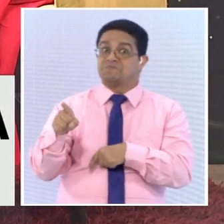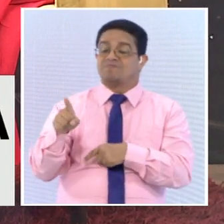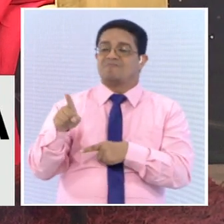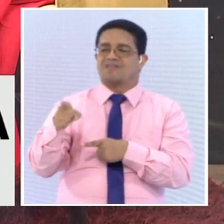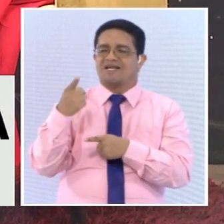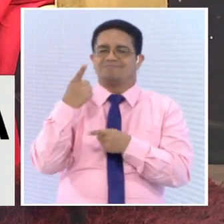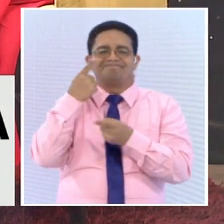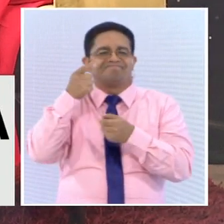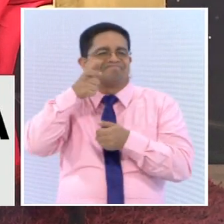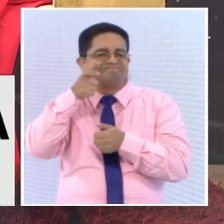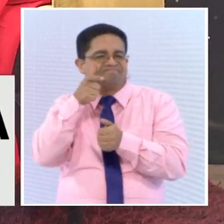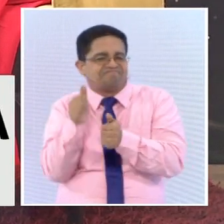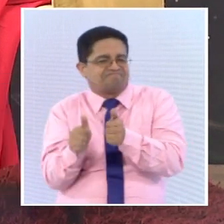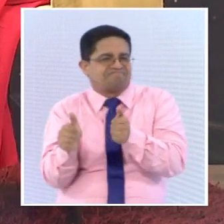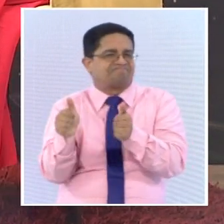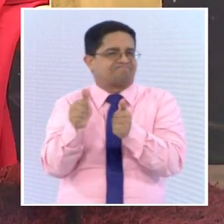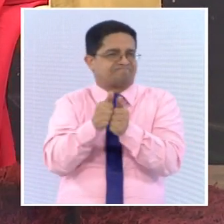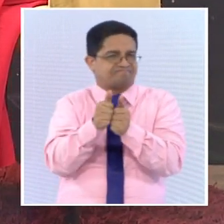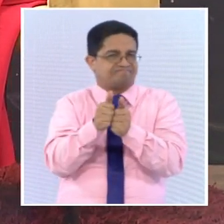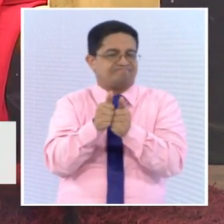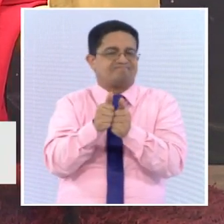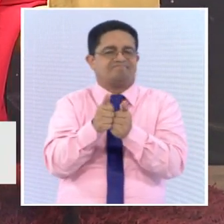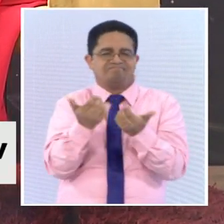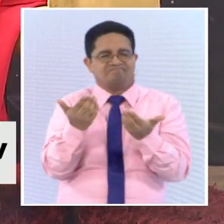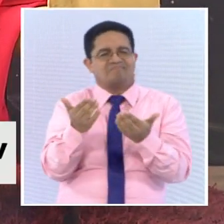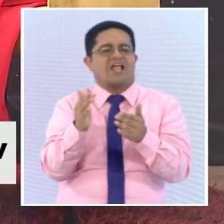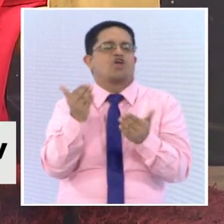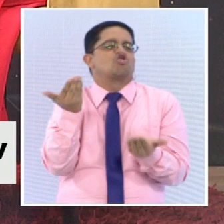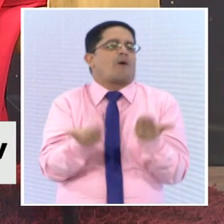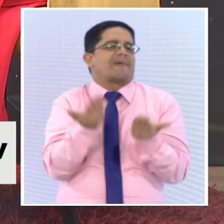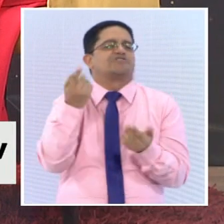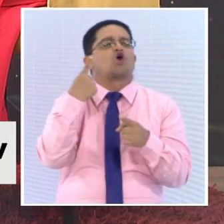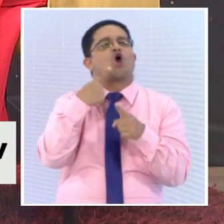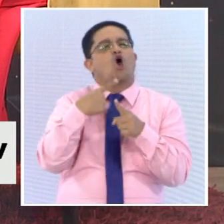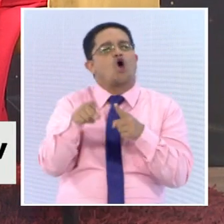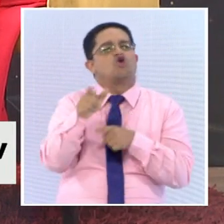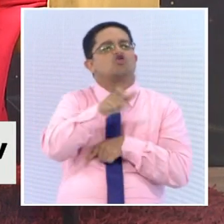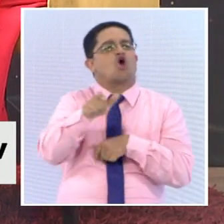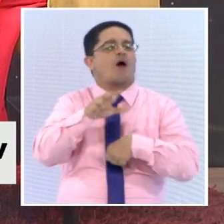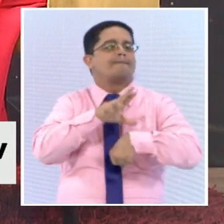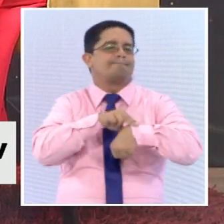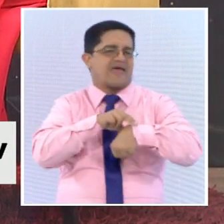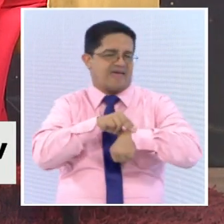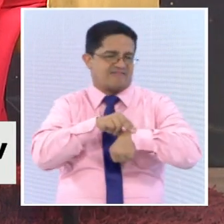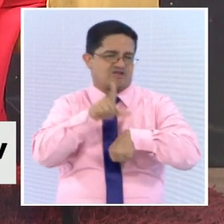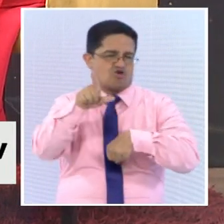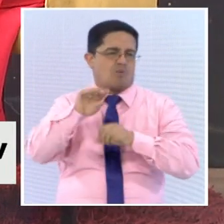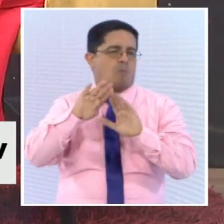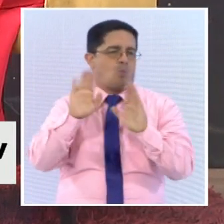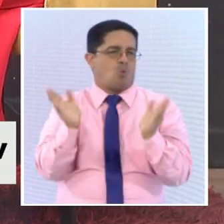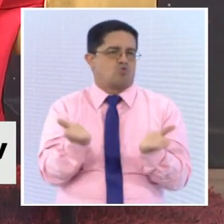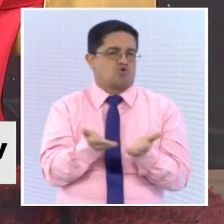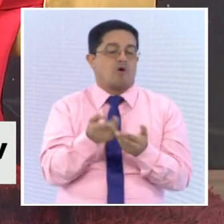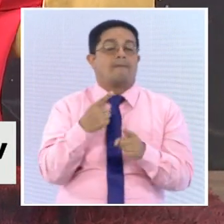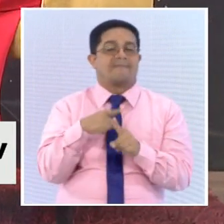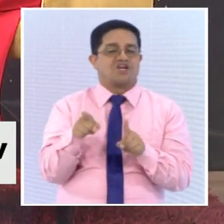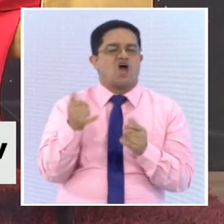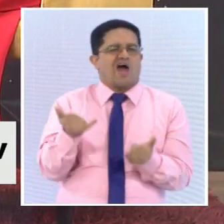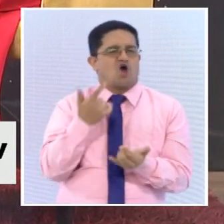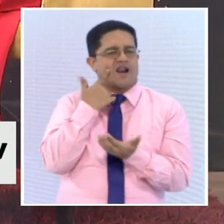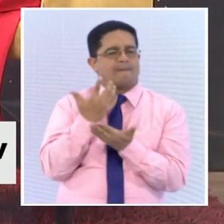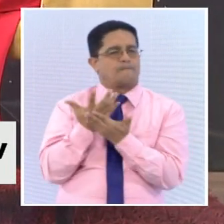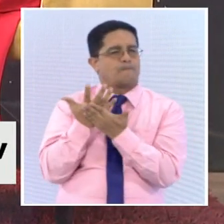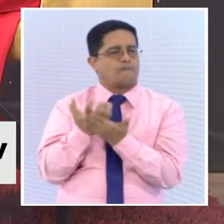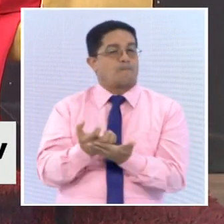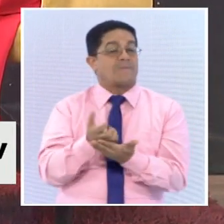en nuestro país con respecto a otros médicos que se encuentran también. Pero cuando tenemos aplicaciones, las personas dicen, bueno,